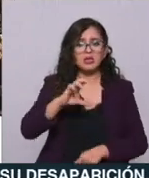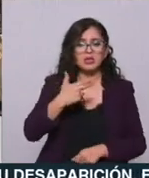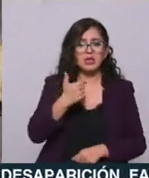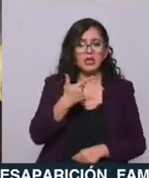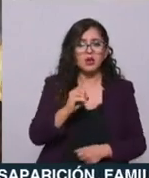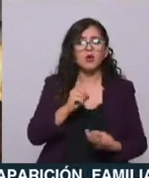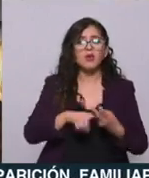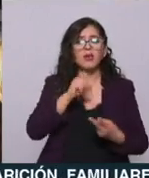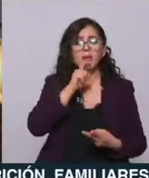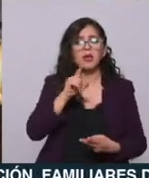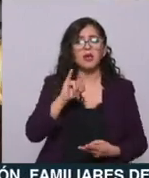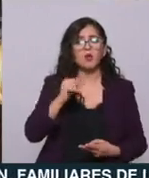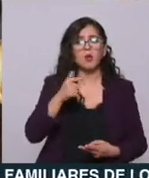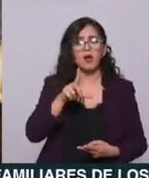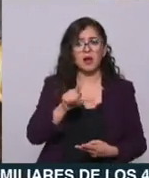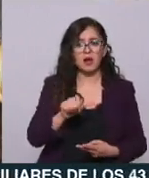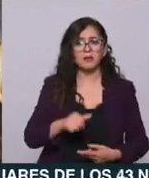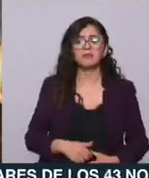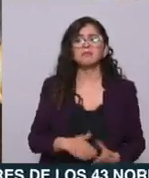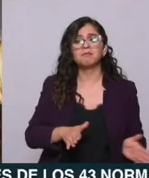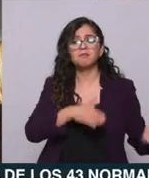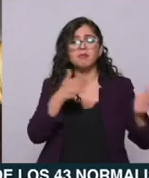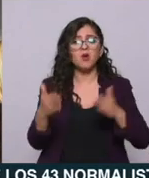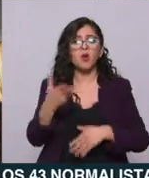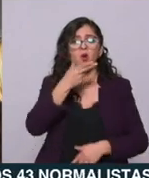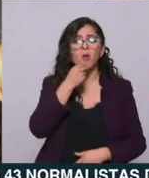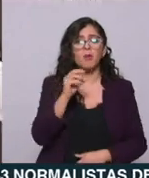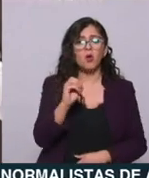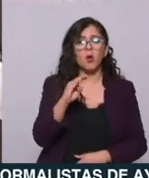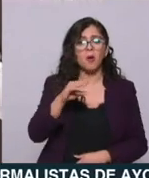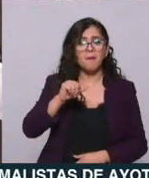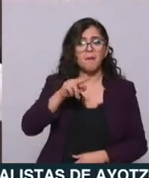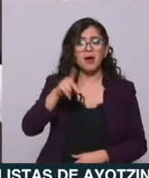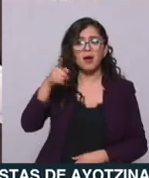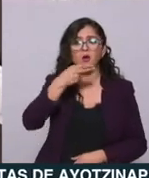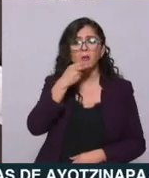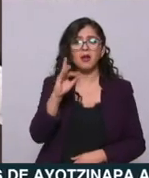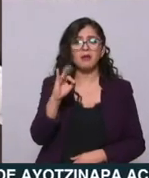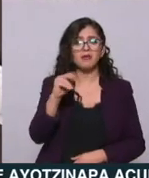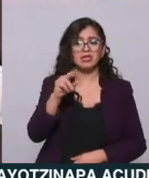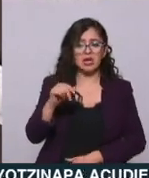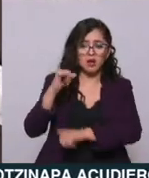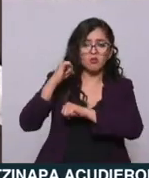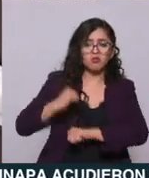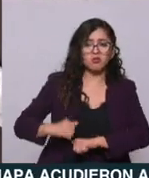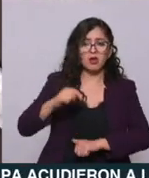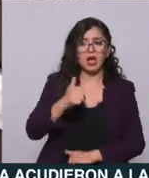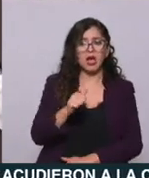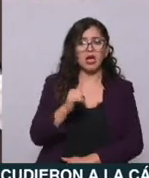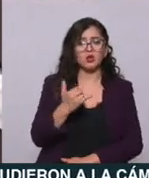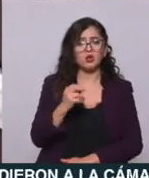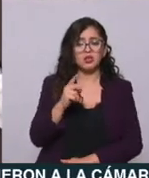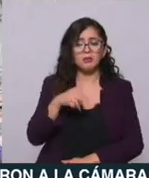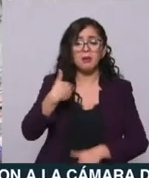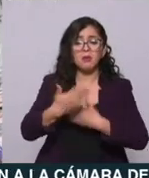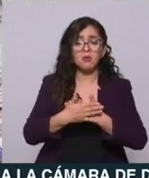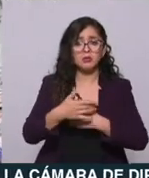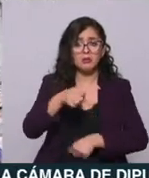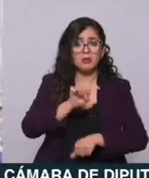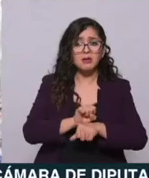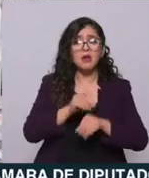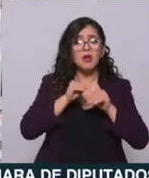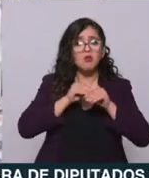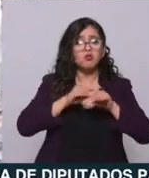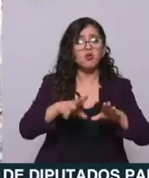Iguala. Por su parte, Omar Gómez Trejo, fiscal de la Unidad Especializada para el caso, reveló que la próxima semana se